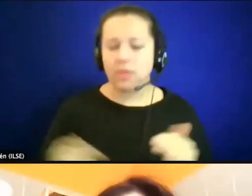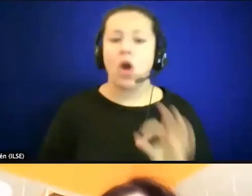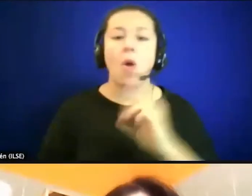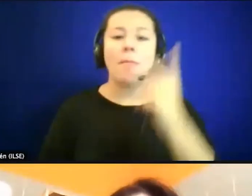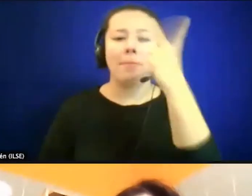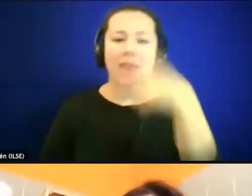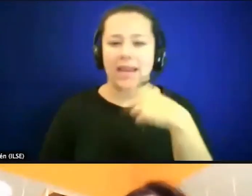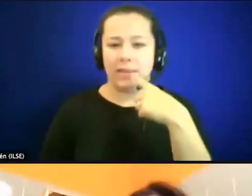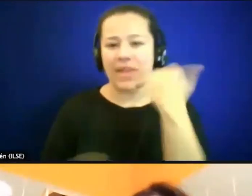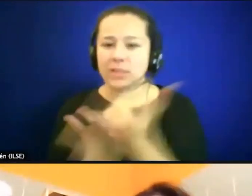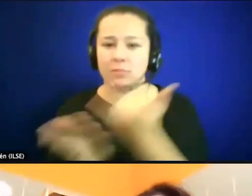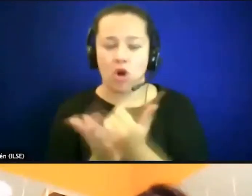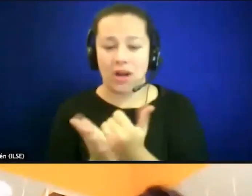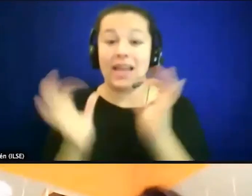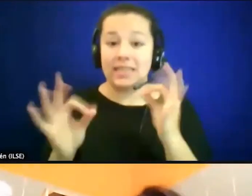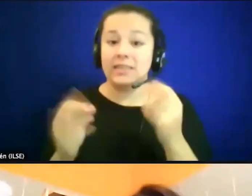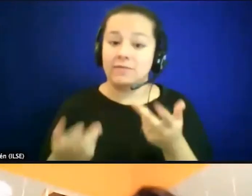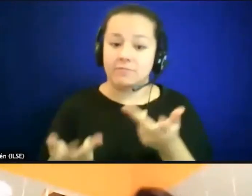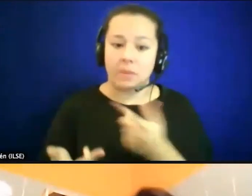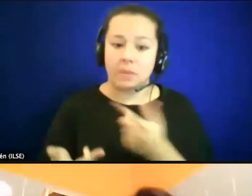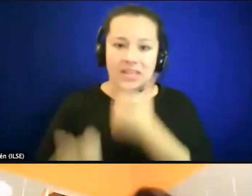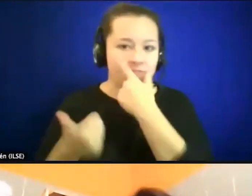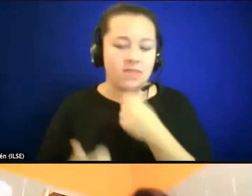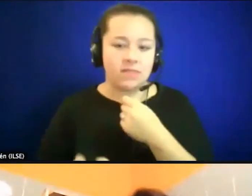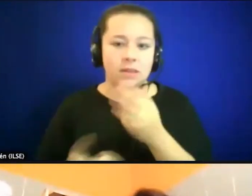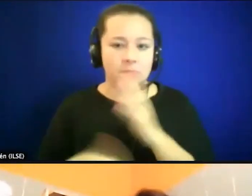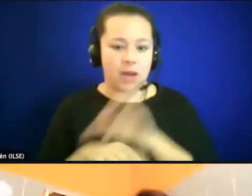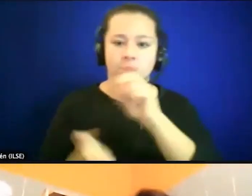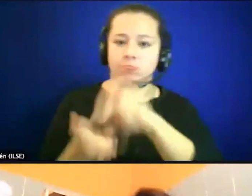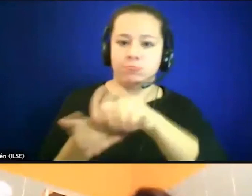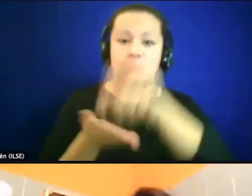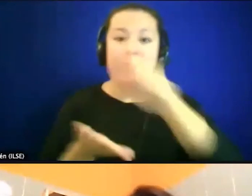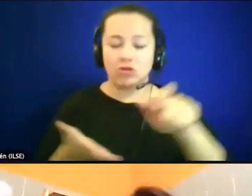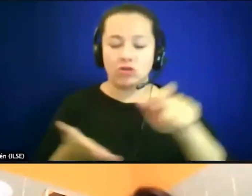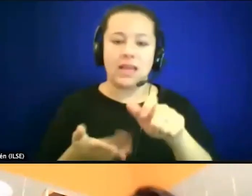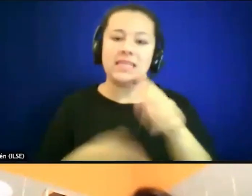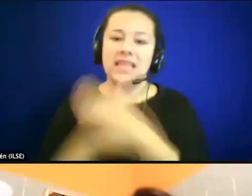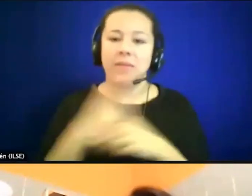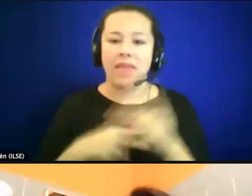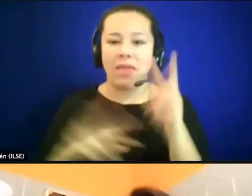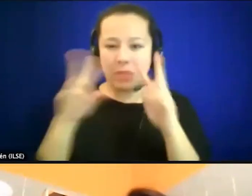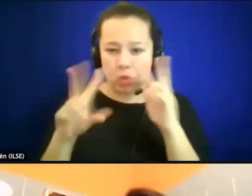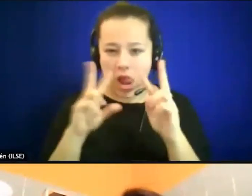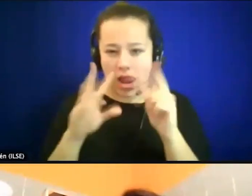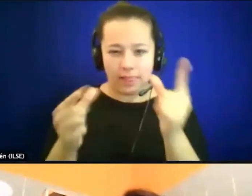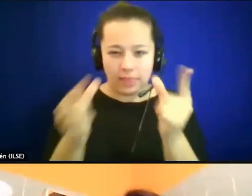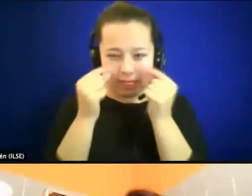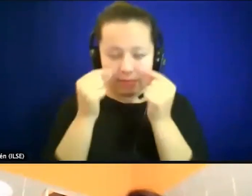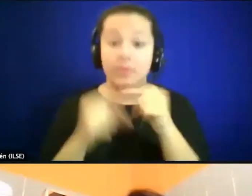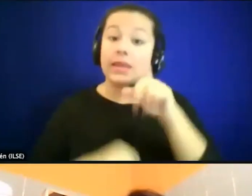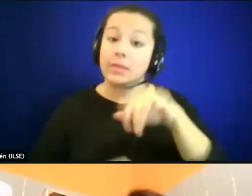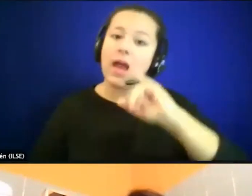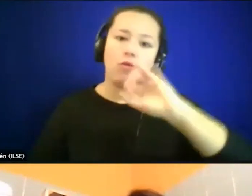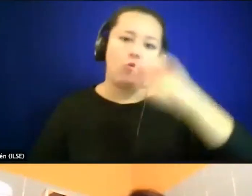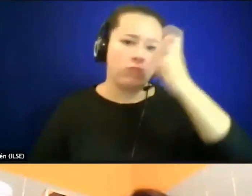o facilitan la deambulación de personas con discapacidad visual. Y bueno, pues también hay soluciones en otros ámbitos como